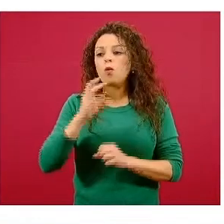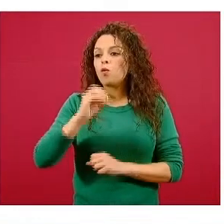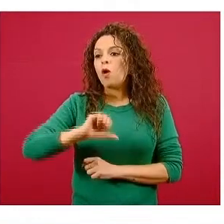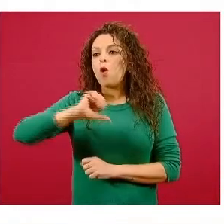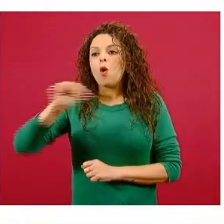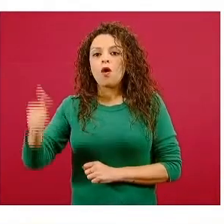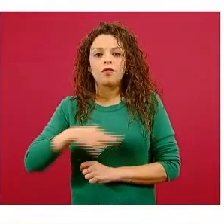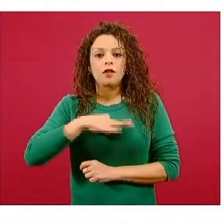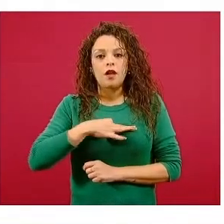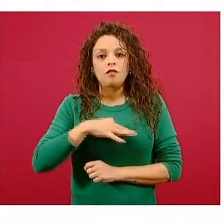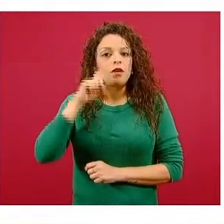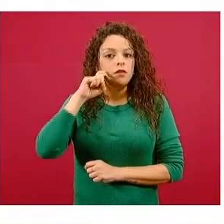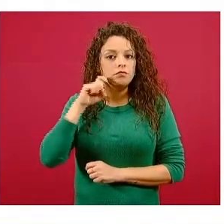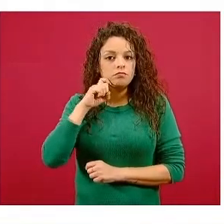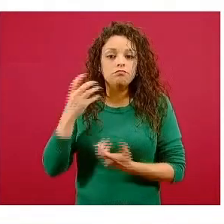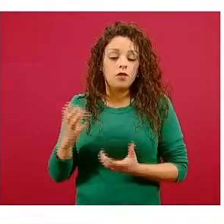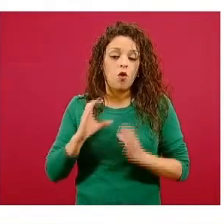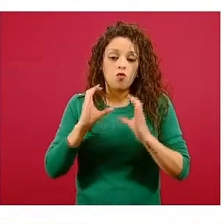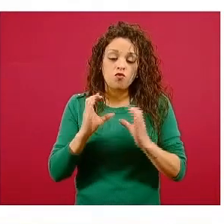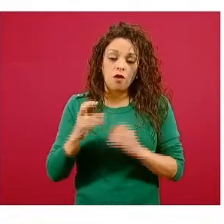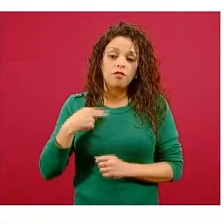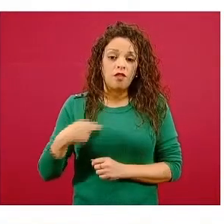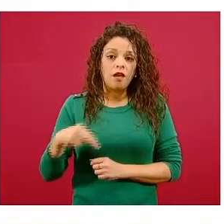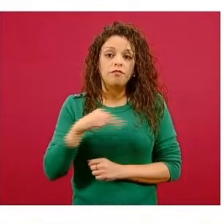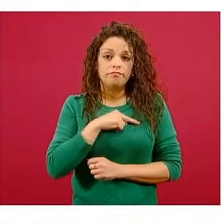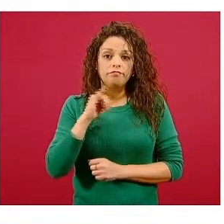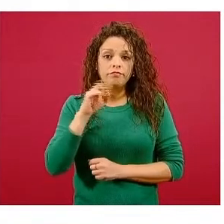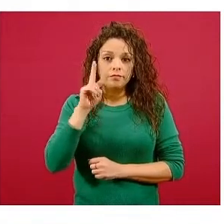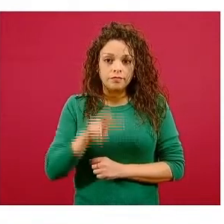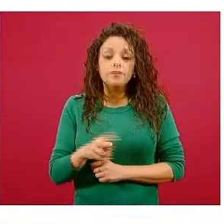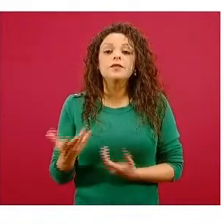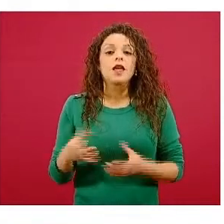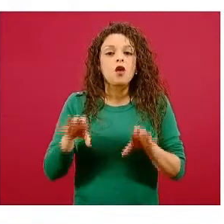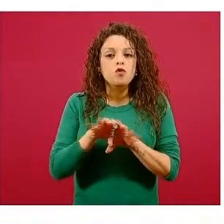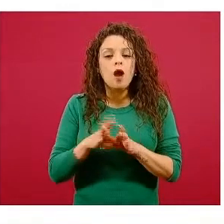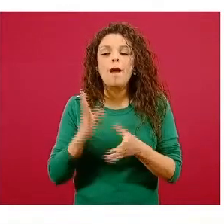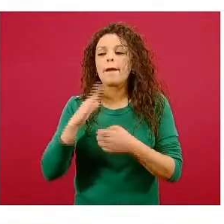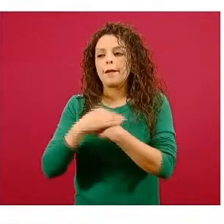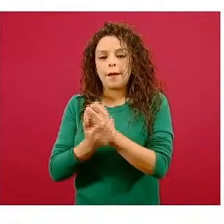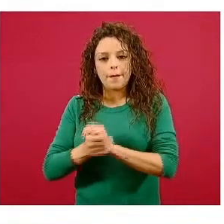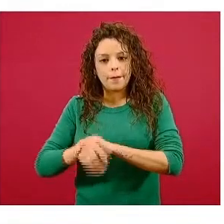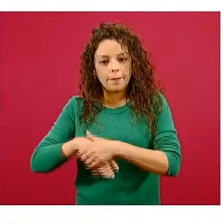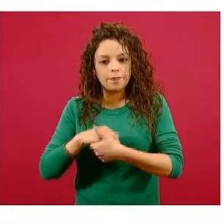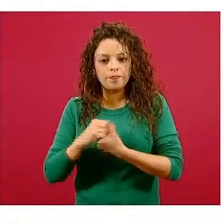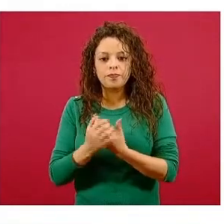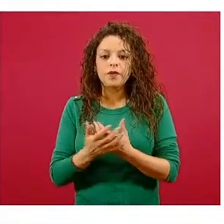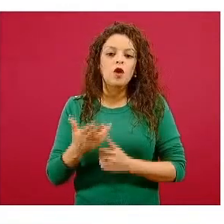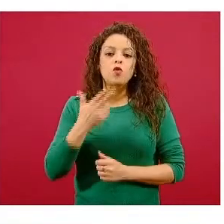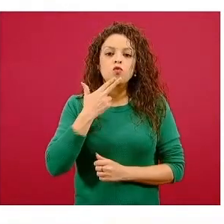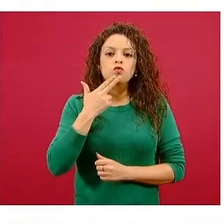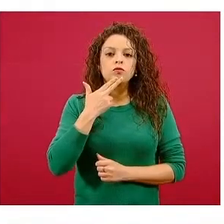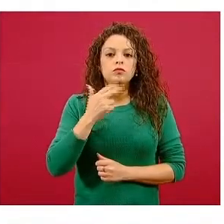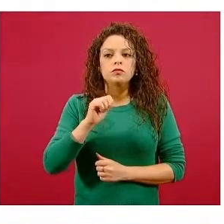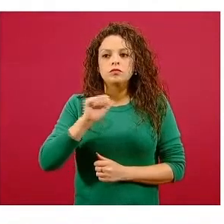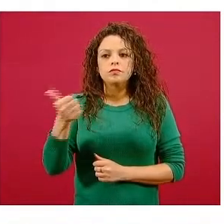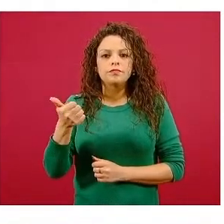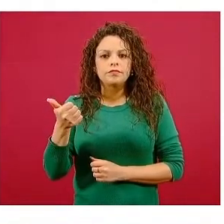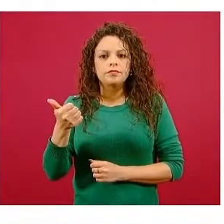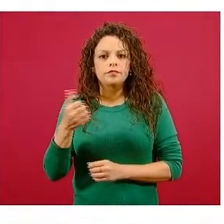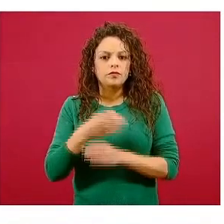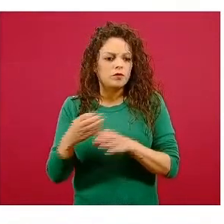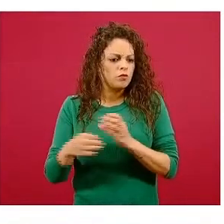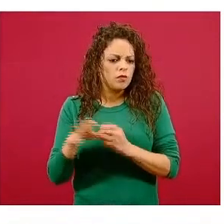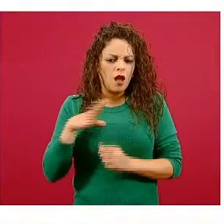es con uno mismo, ¿no? Evidentemente cuidando el lavado de manos, el uso de algún otro objeto que se